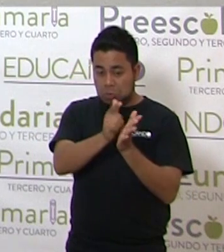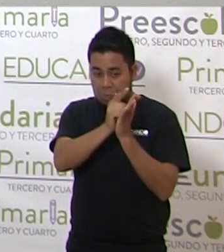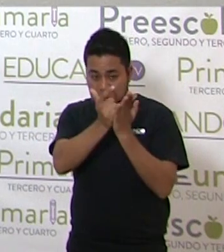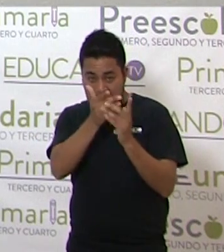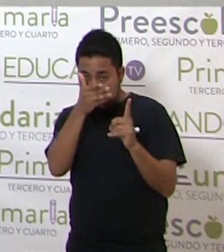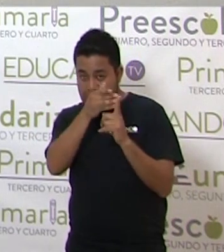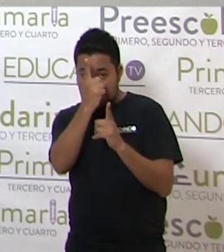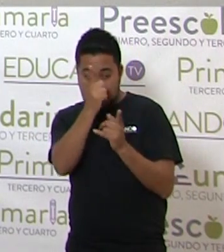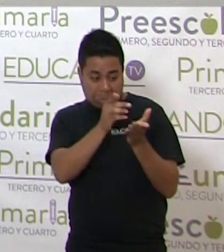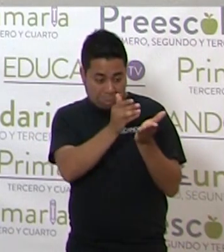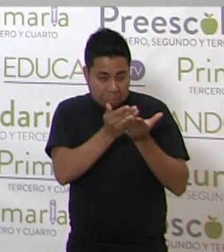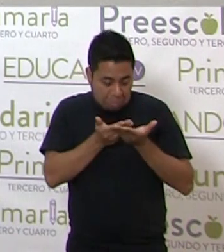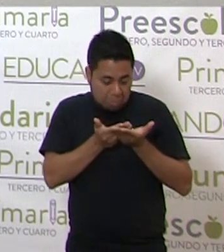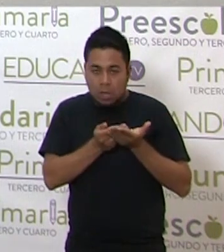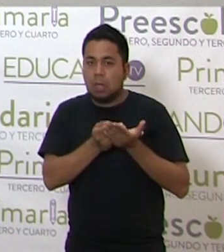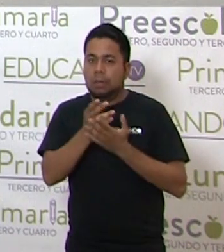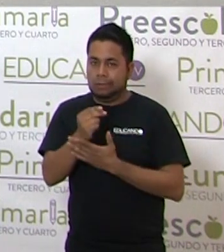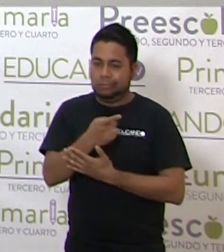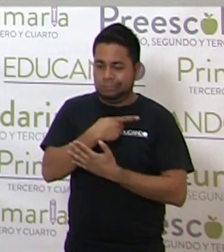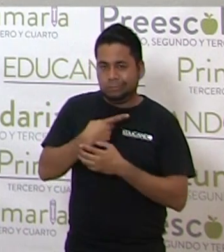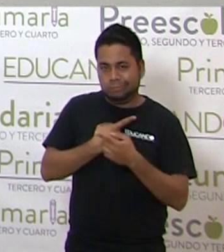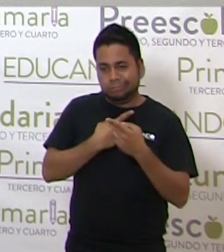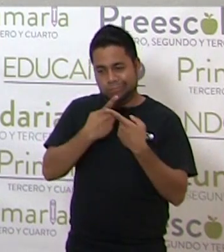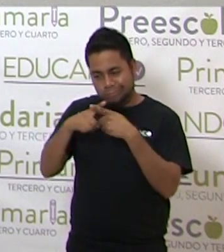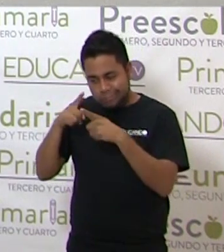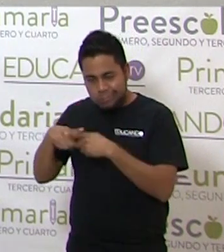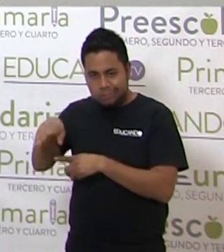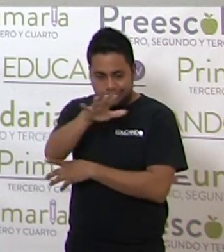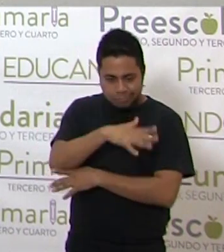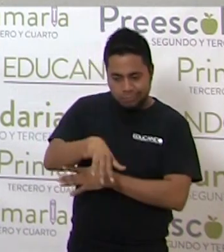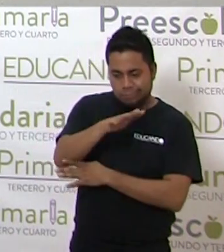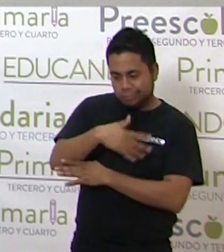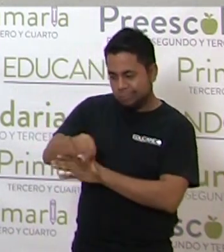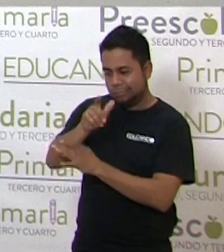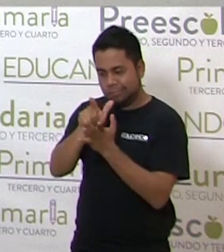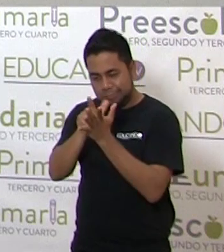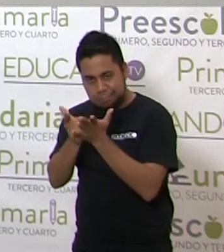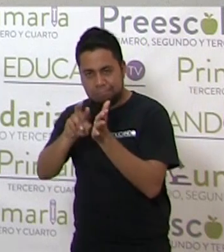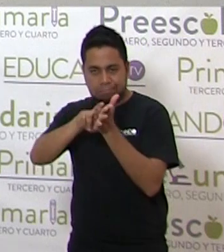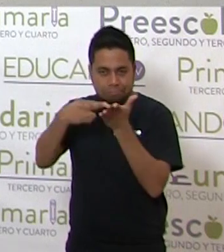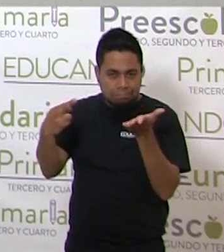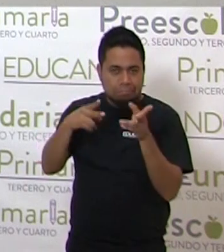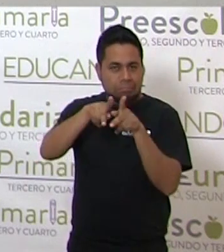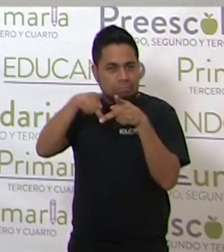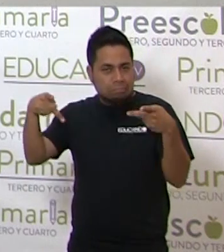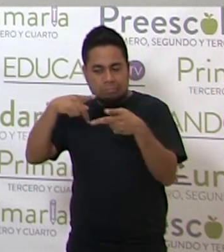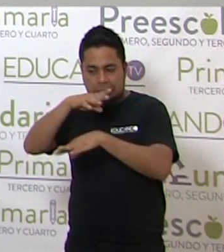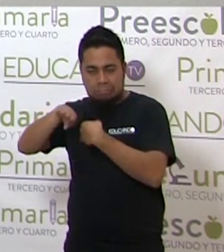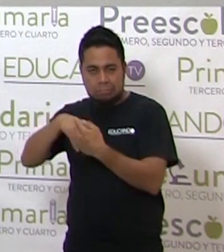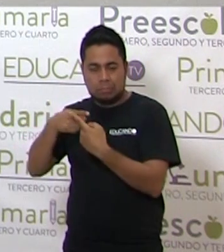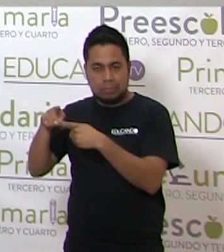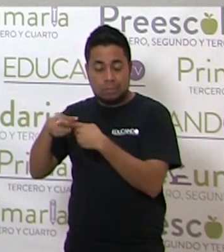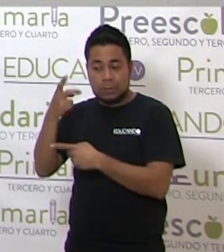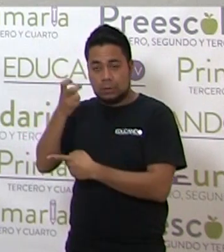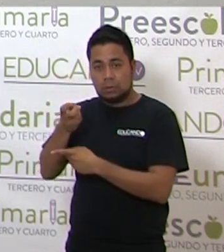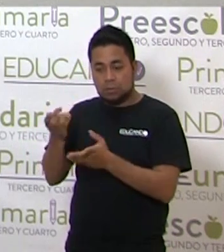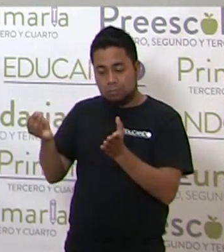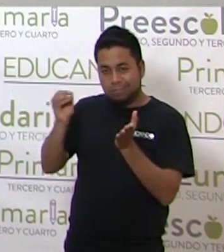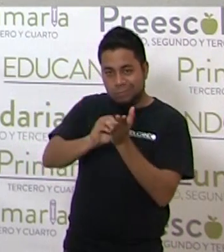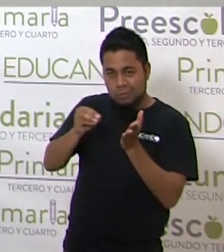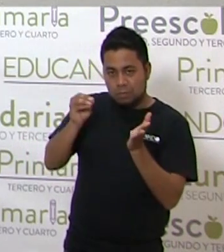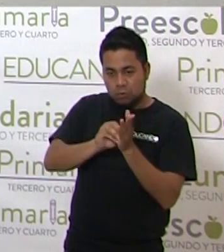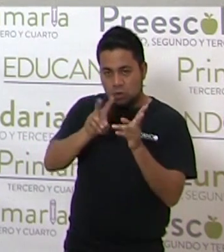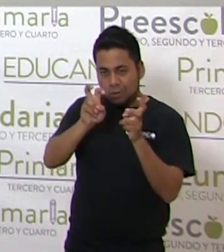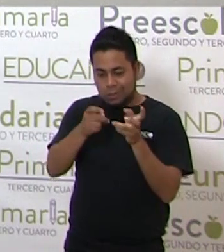consulta? Tenemos que enfocarnos en varias. ¿Por qué? Porque de esa manera vamos a presentar un tema estudiado